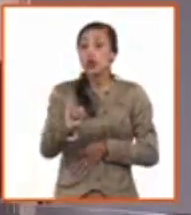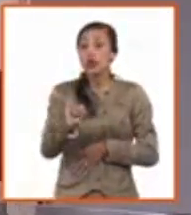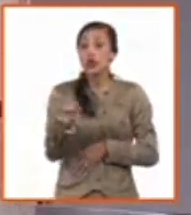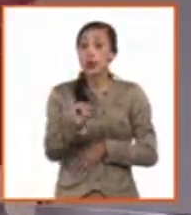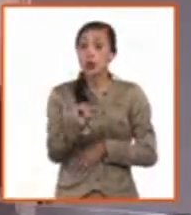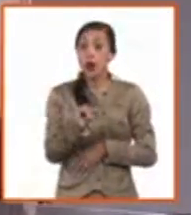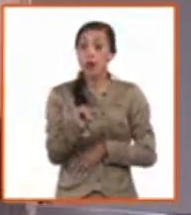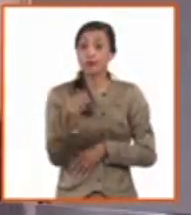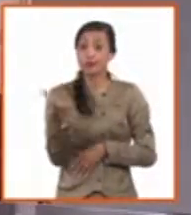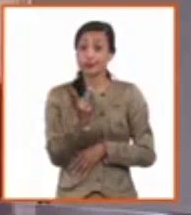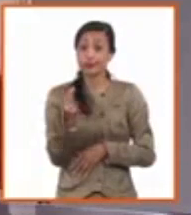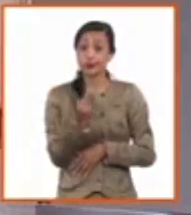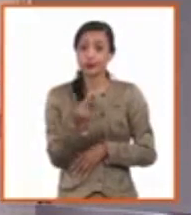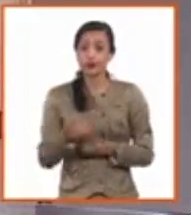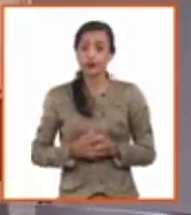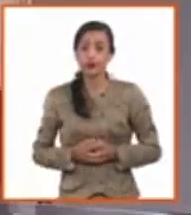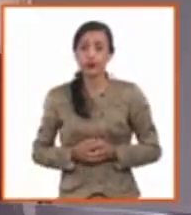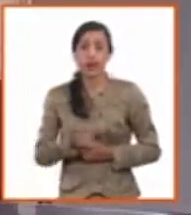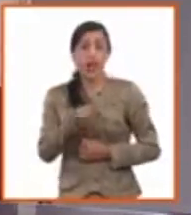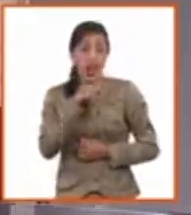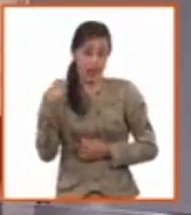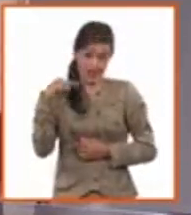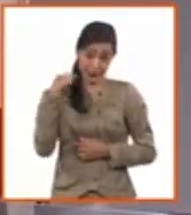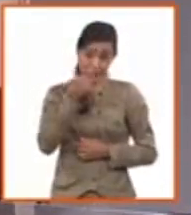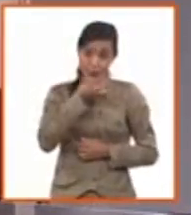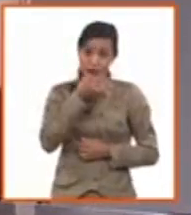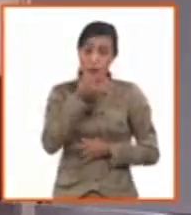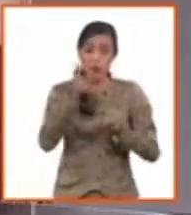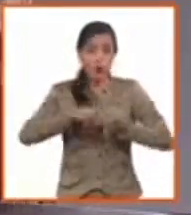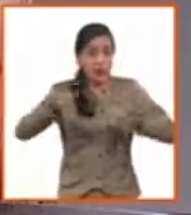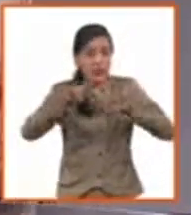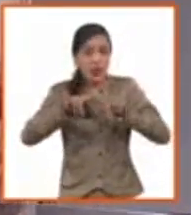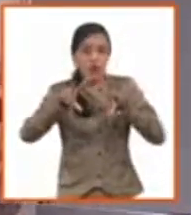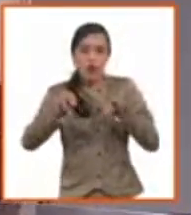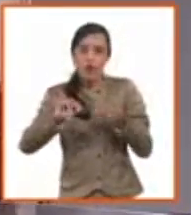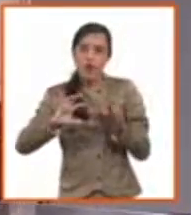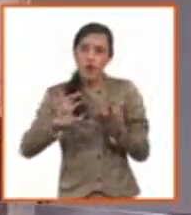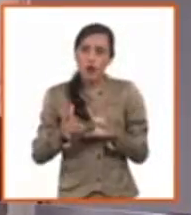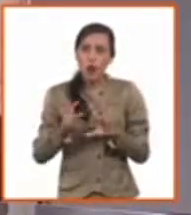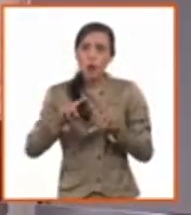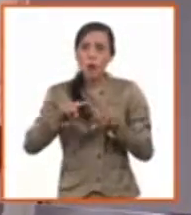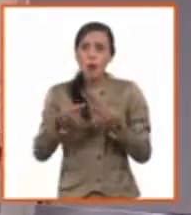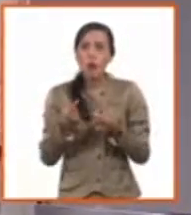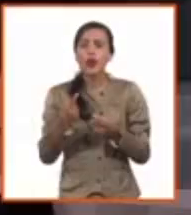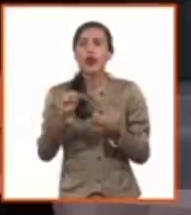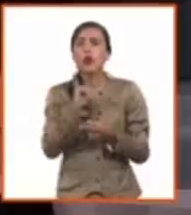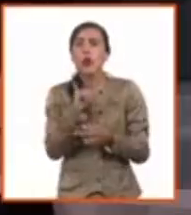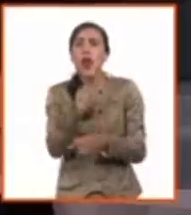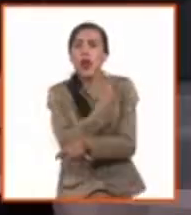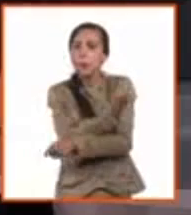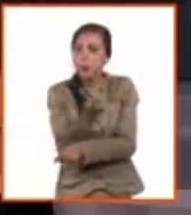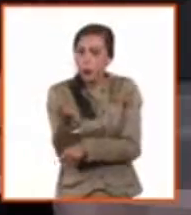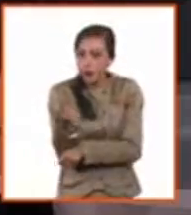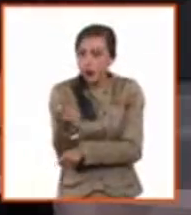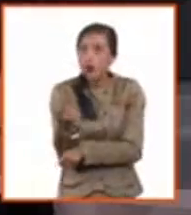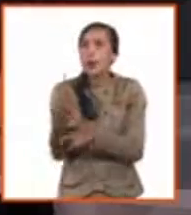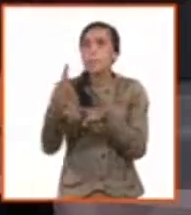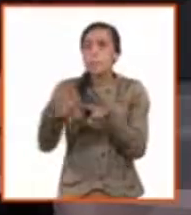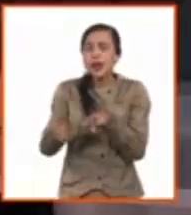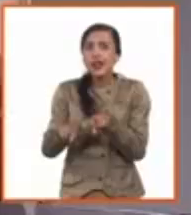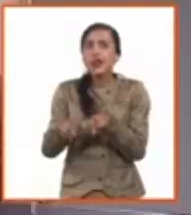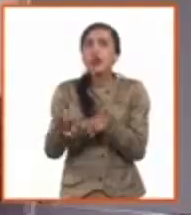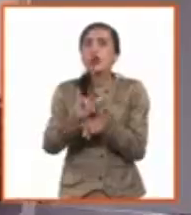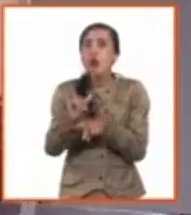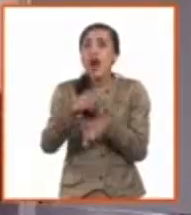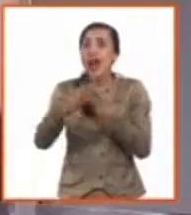que tiene que además ahorita hablamos es una universidad porque tiene un modelo el docente productivo